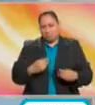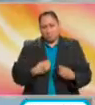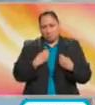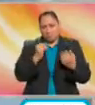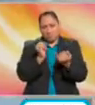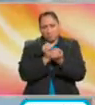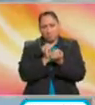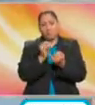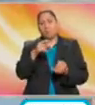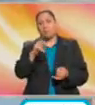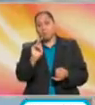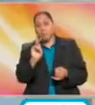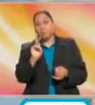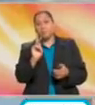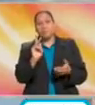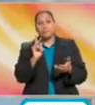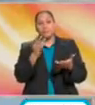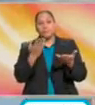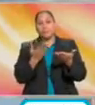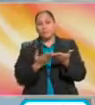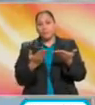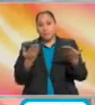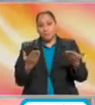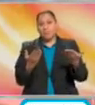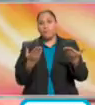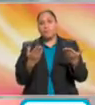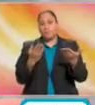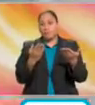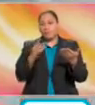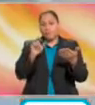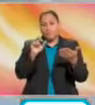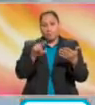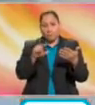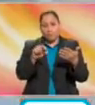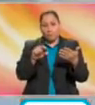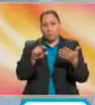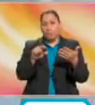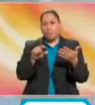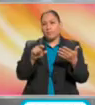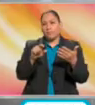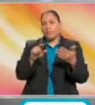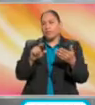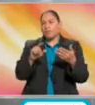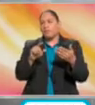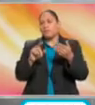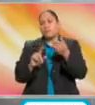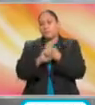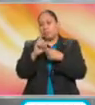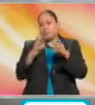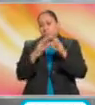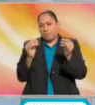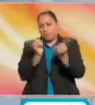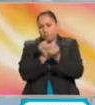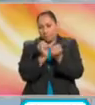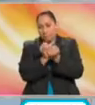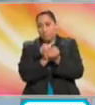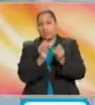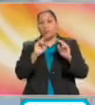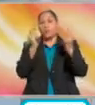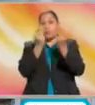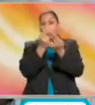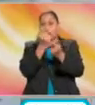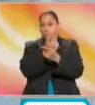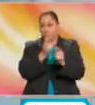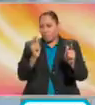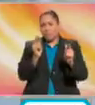lo que sí también es en la misma, si existe la misma razón, aplica la misma solución, es una máxima. Entonces en el concubinato